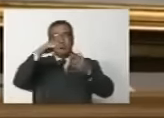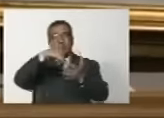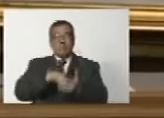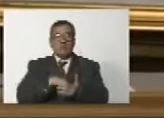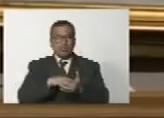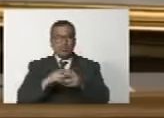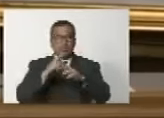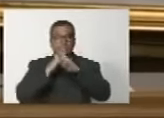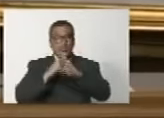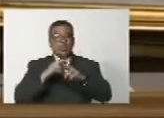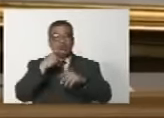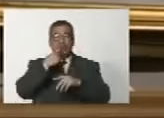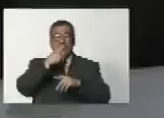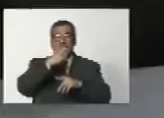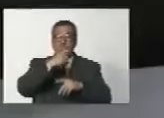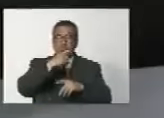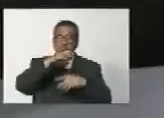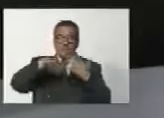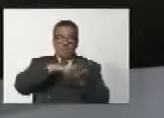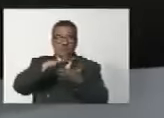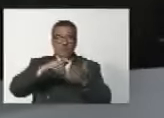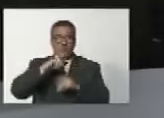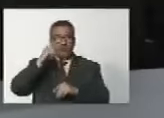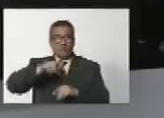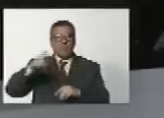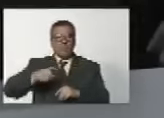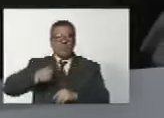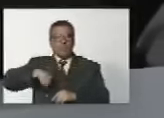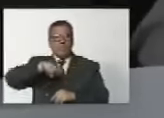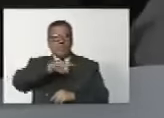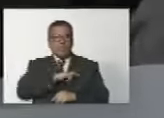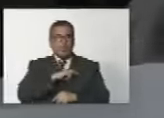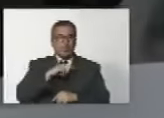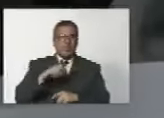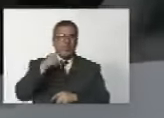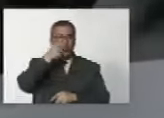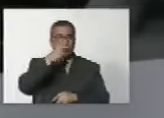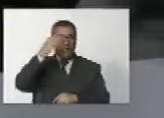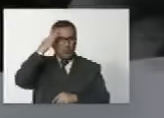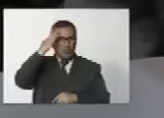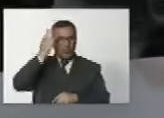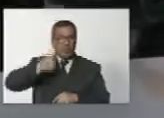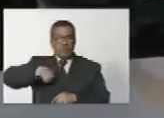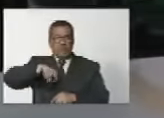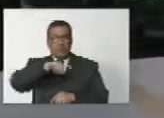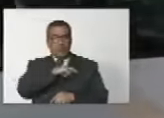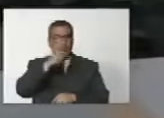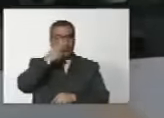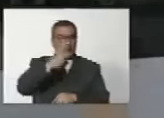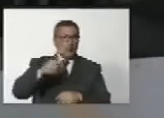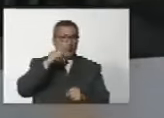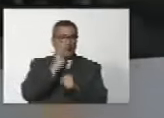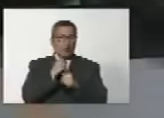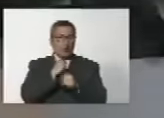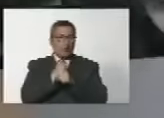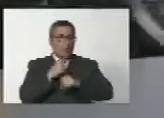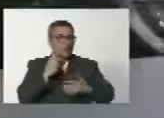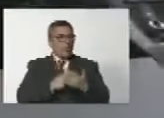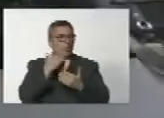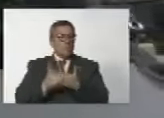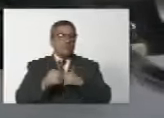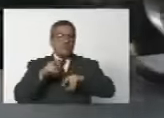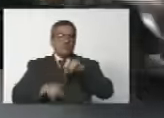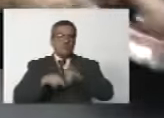que responden a problemas o necesidades de nuestro pueblo, que identificó nuestro pueblo, que los elaboró, los proyectos